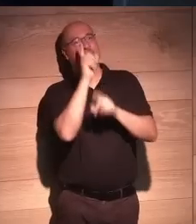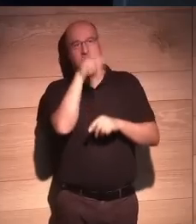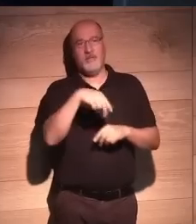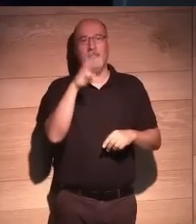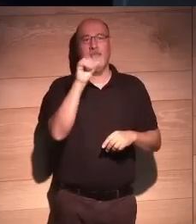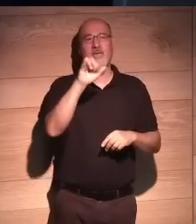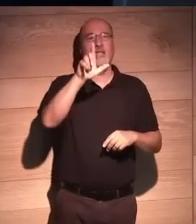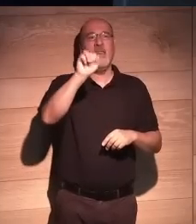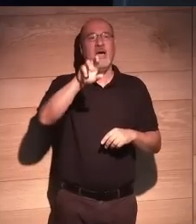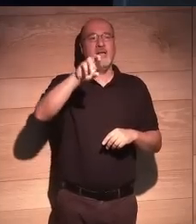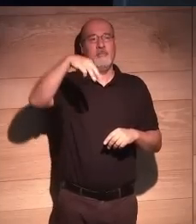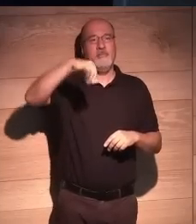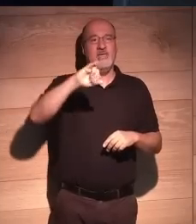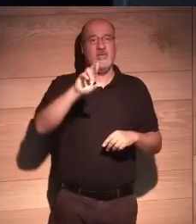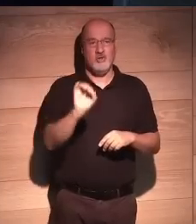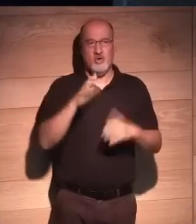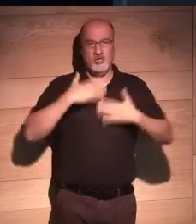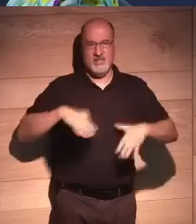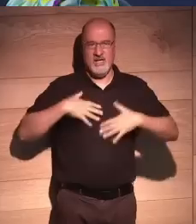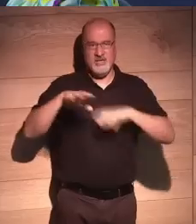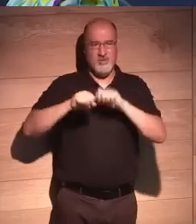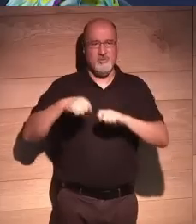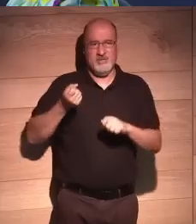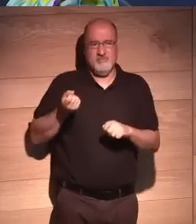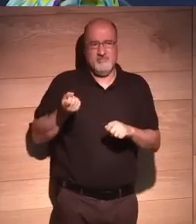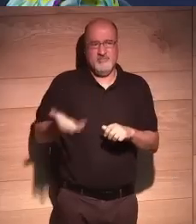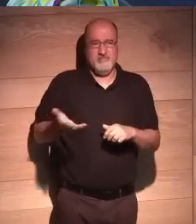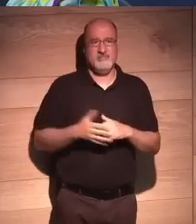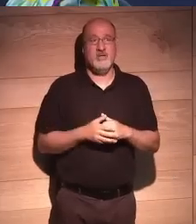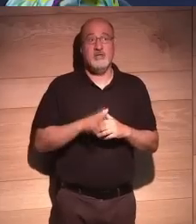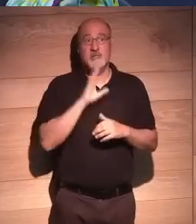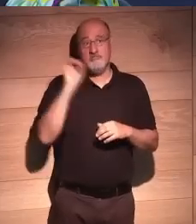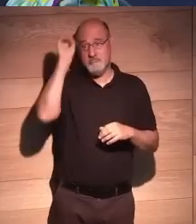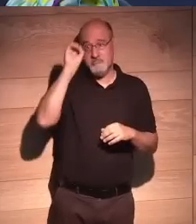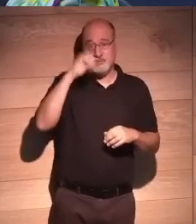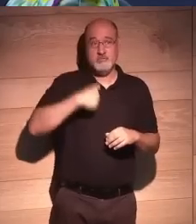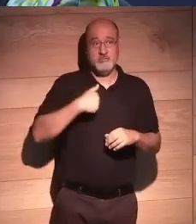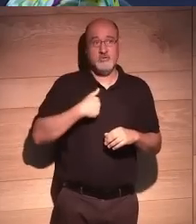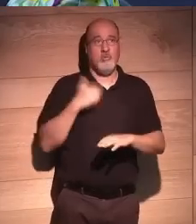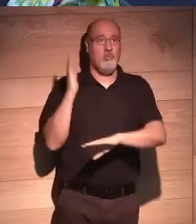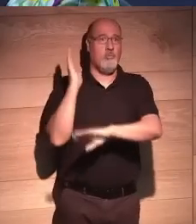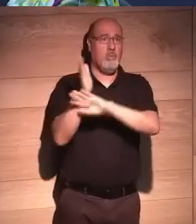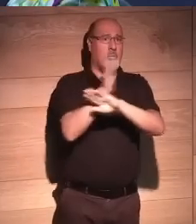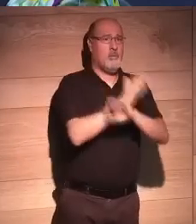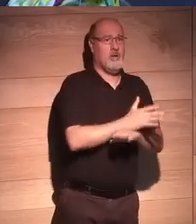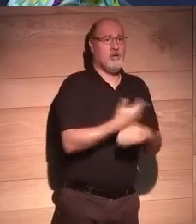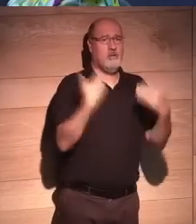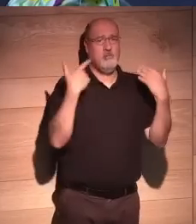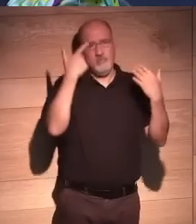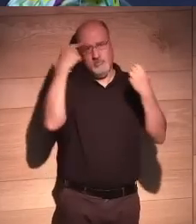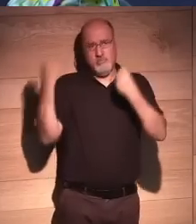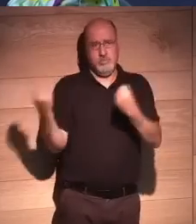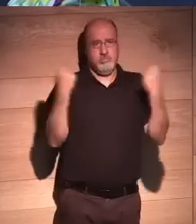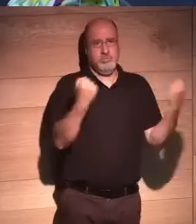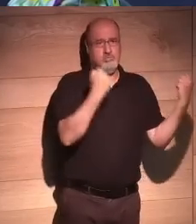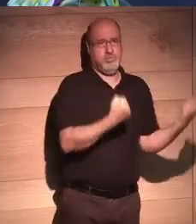tema que apuntábamos antes de los trajes, esta polémica, que Pilar Miró consideró que si ya tenía que ir a actos oficiales con una determinada vestimenta, pues